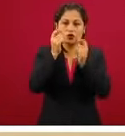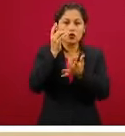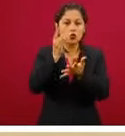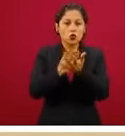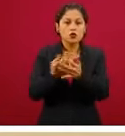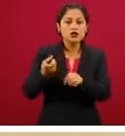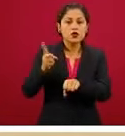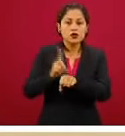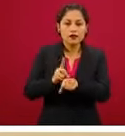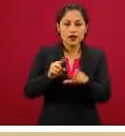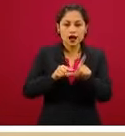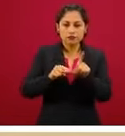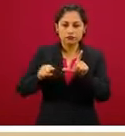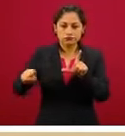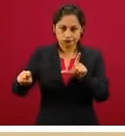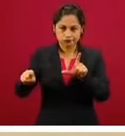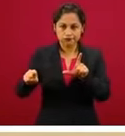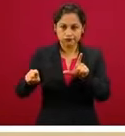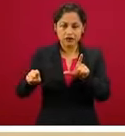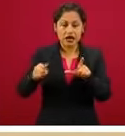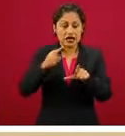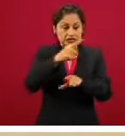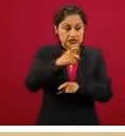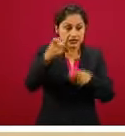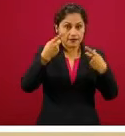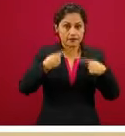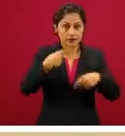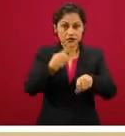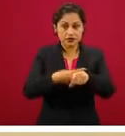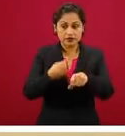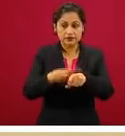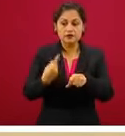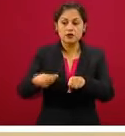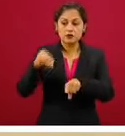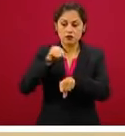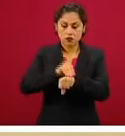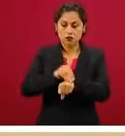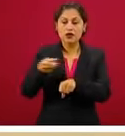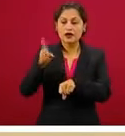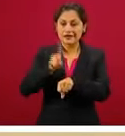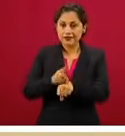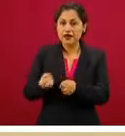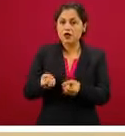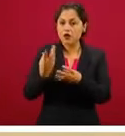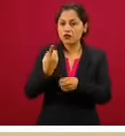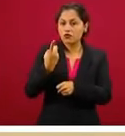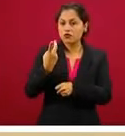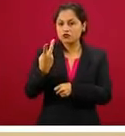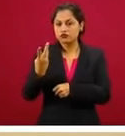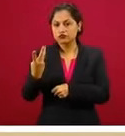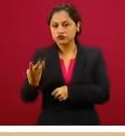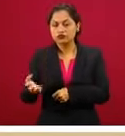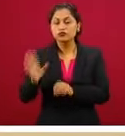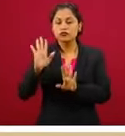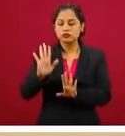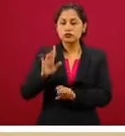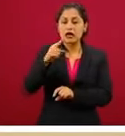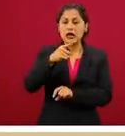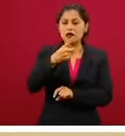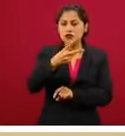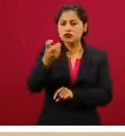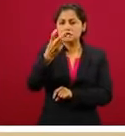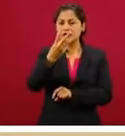epidemias. Se toma como referencia 100 casos, se podría tomar otra cantidad de casos, 50, 100, 200, pero aquí se han tomado 100